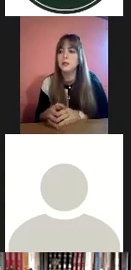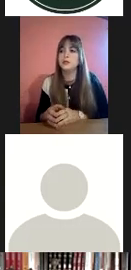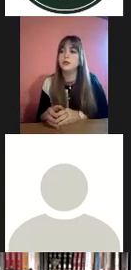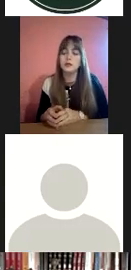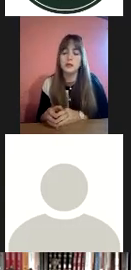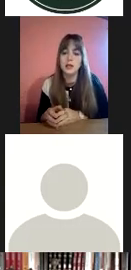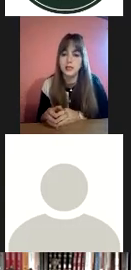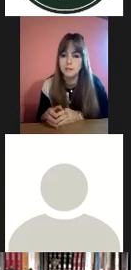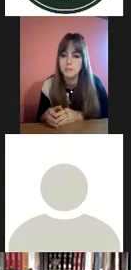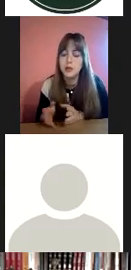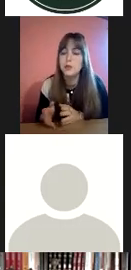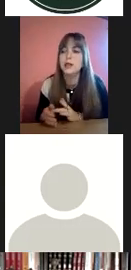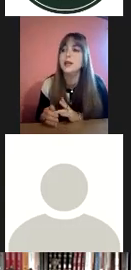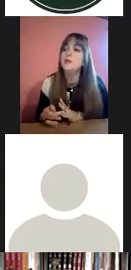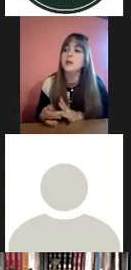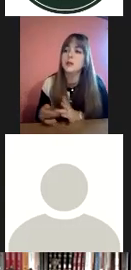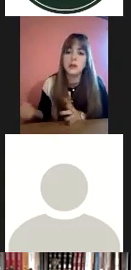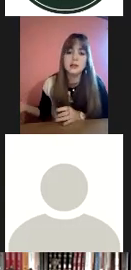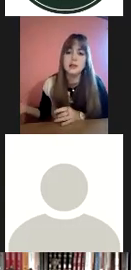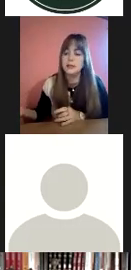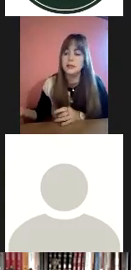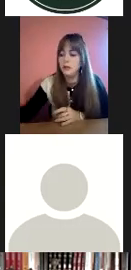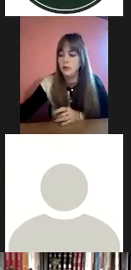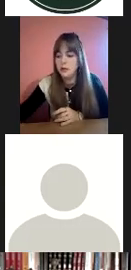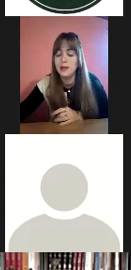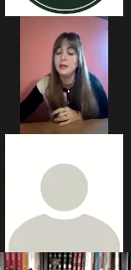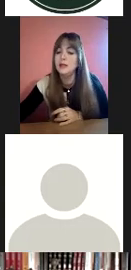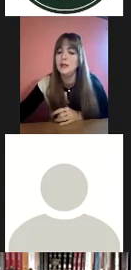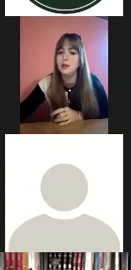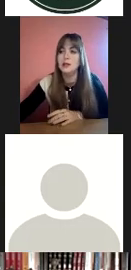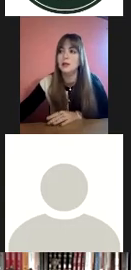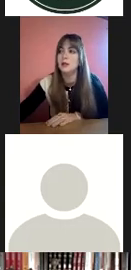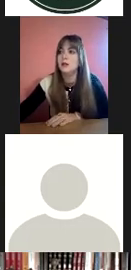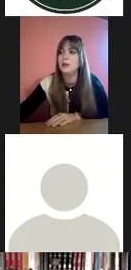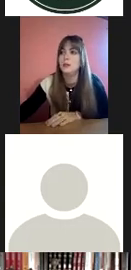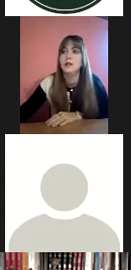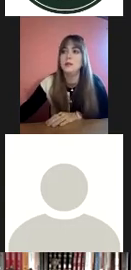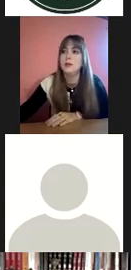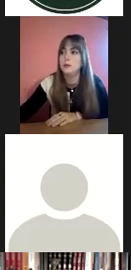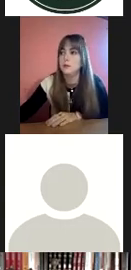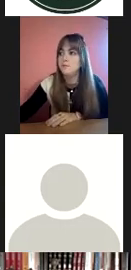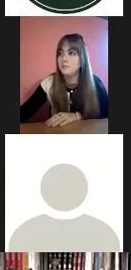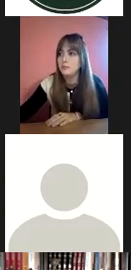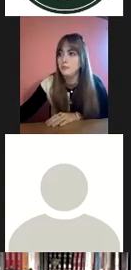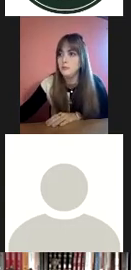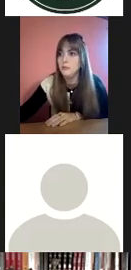sigue estando en situación de calle. ¿Por qué? Porque no hay casas disponibles para la cantidad de animales que están